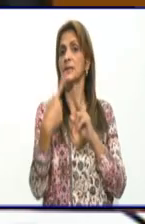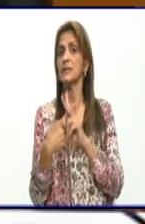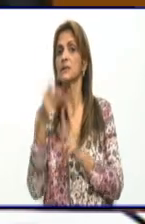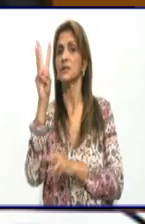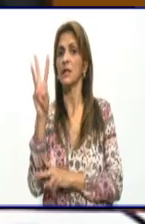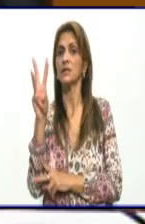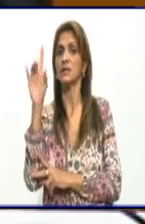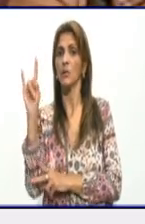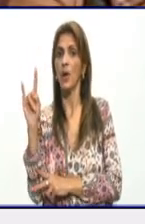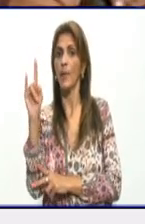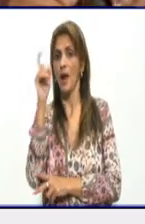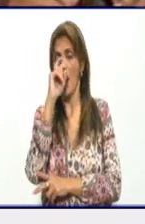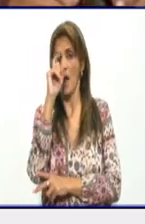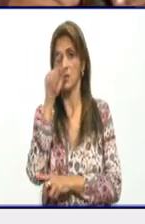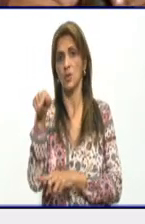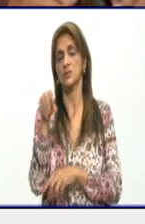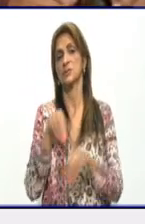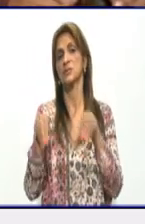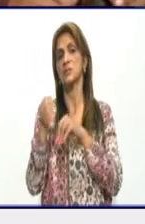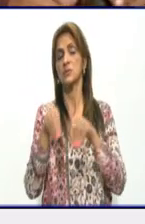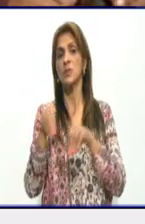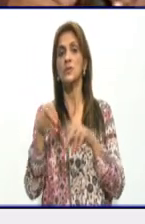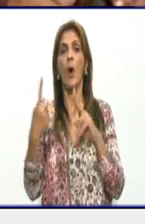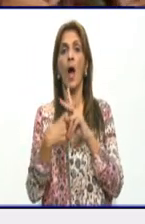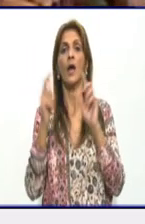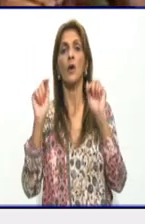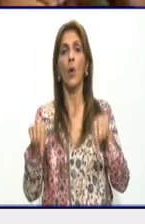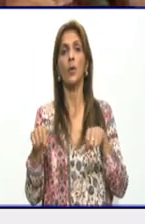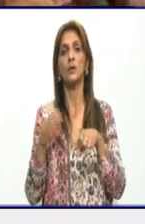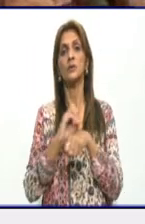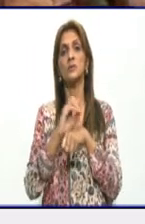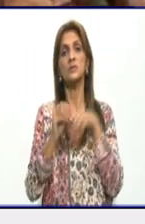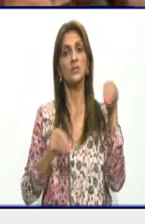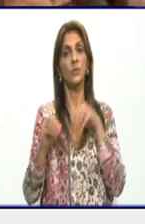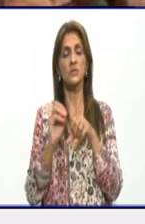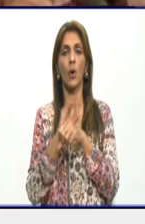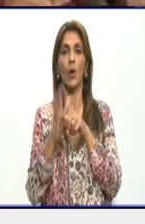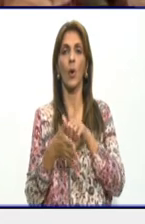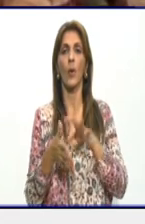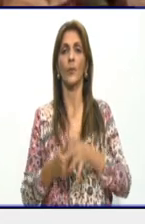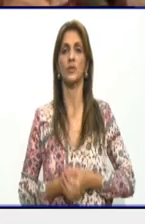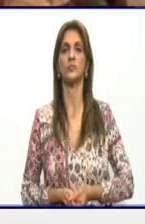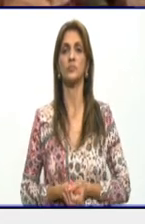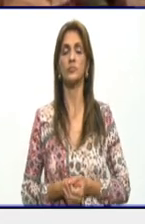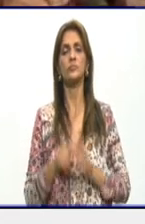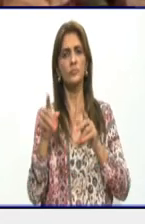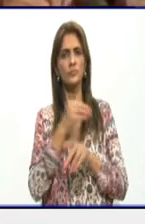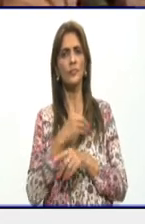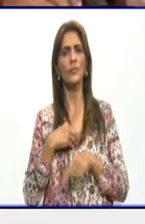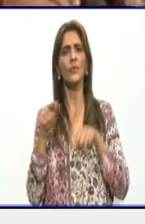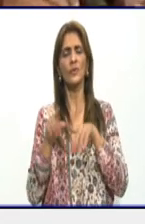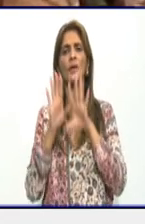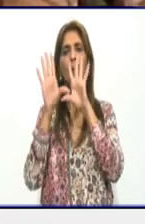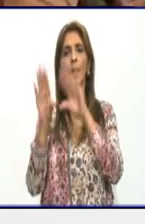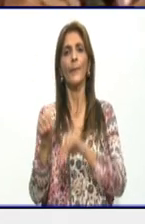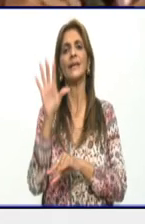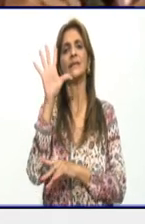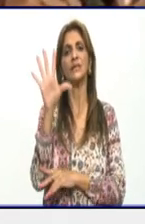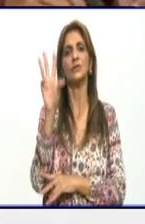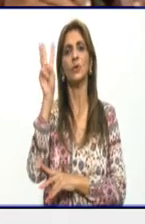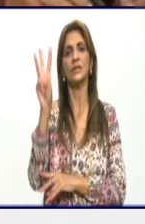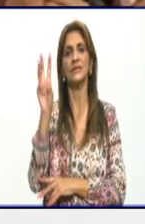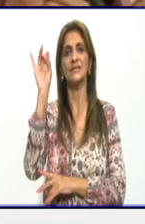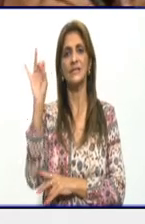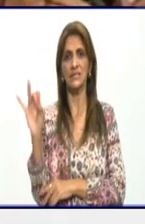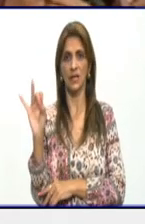tiene la provincia en cuanto a la situación epidemiológica de la COVID. Doctora, usted ha hablado de 537 casos activos en